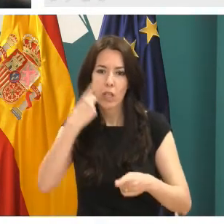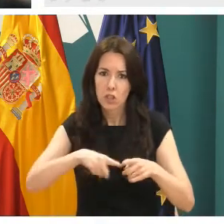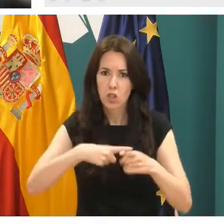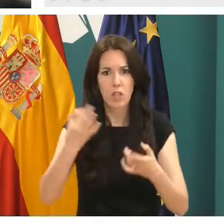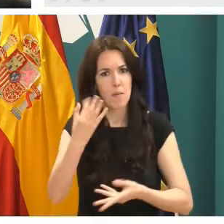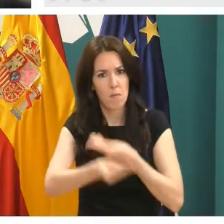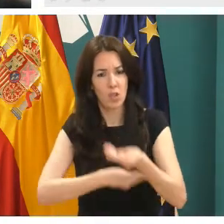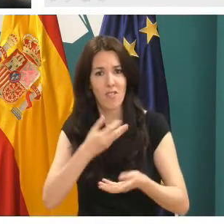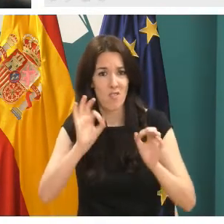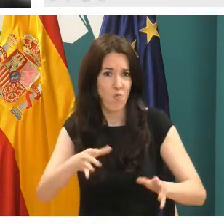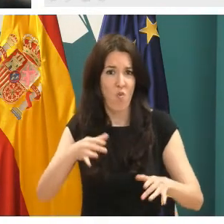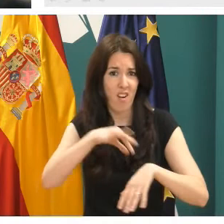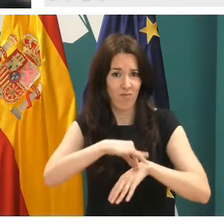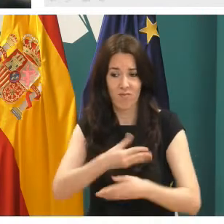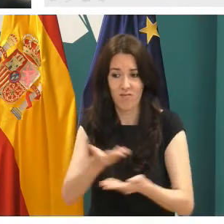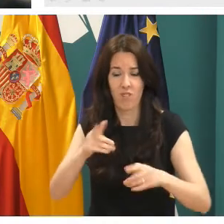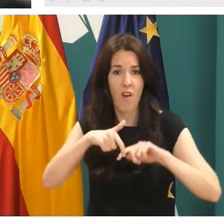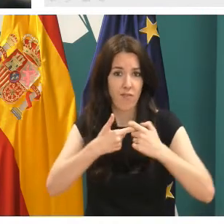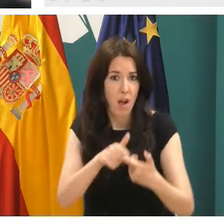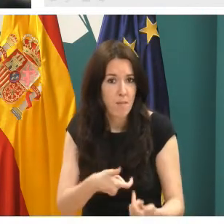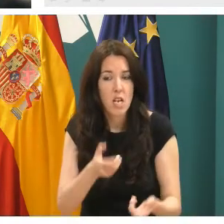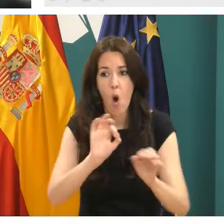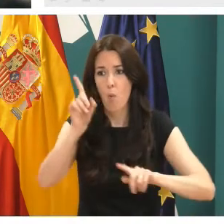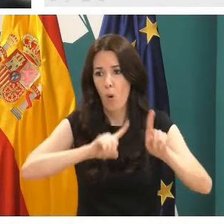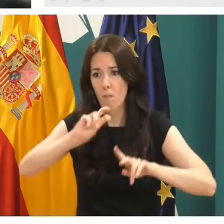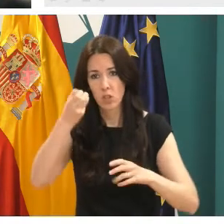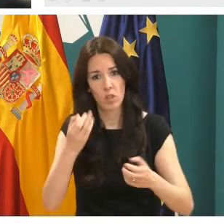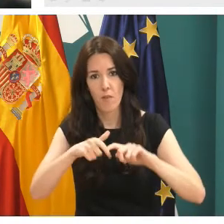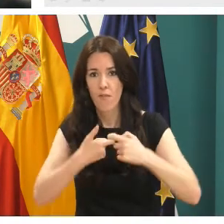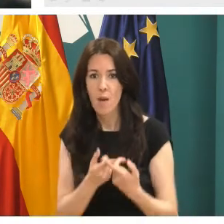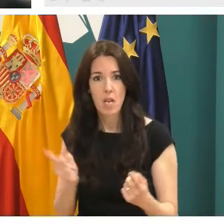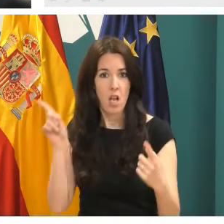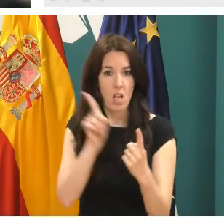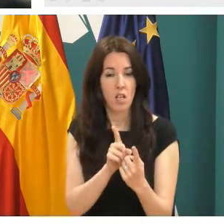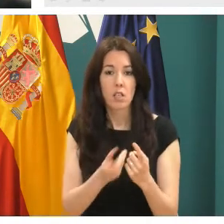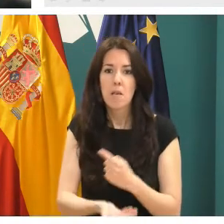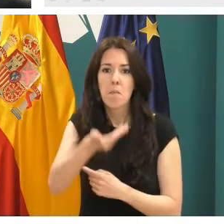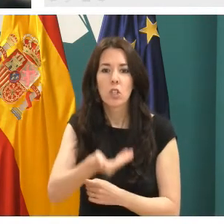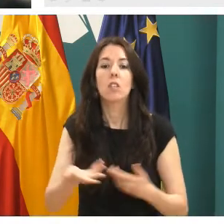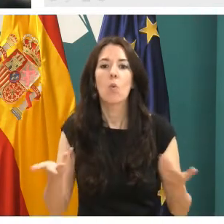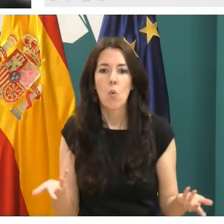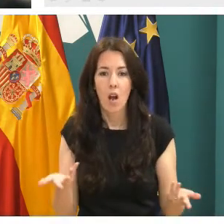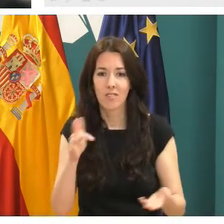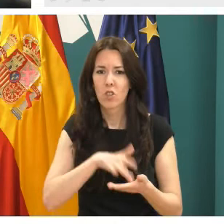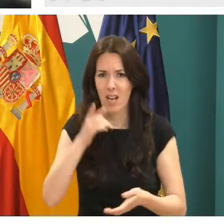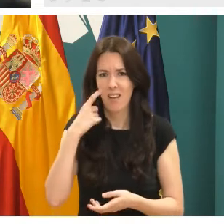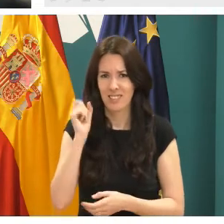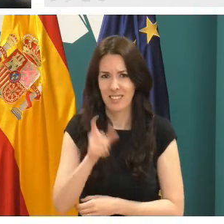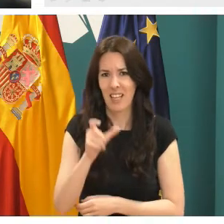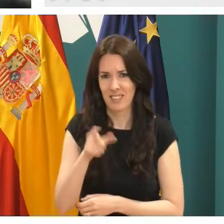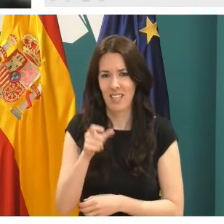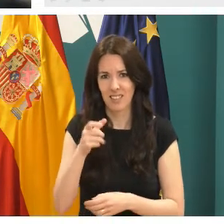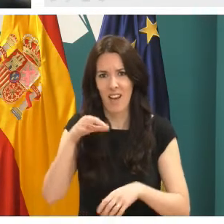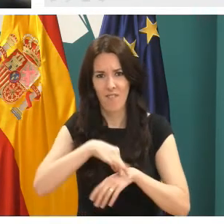abordar, como en otras patologías, con las familias o como en otras problemáticas. Muy importante, evitar, que se da mucho en enfermedades raras,